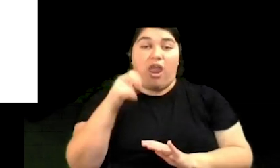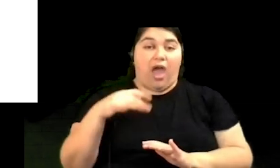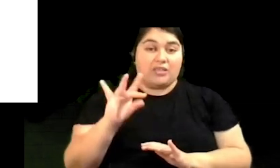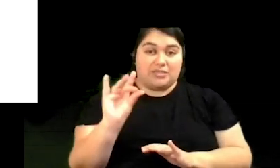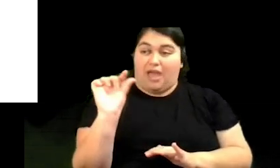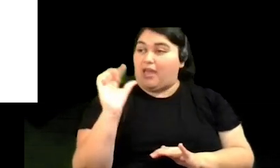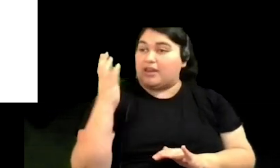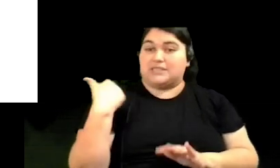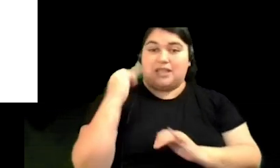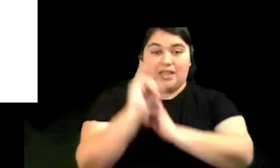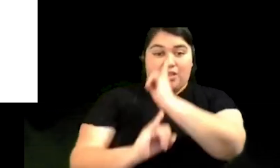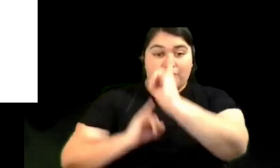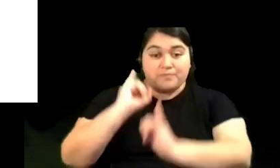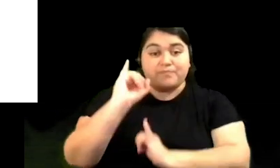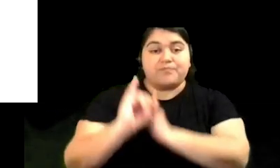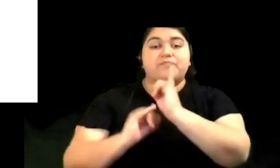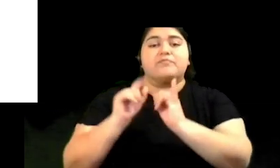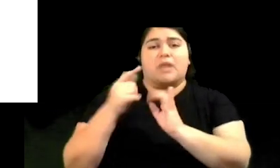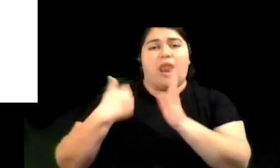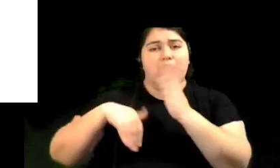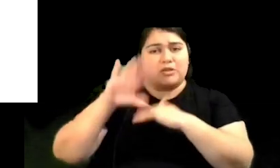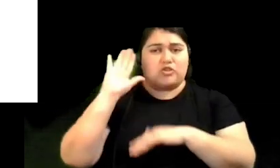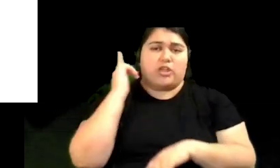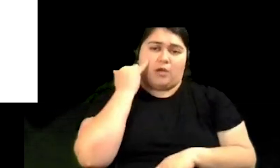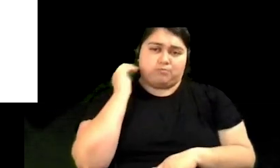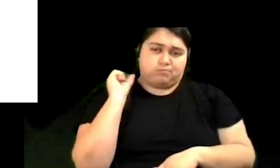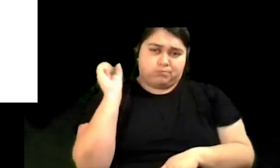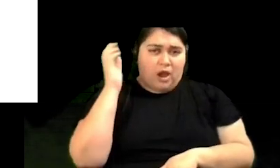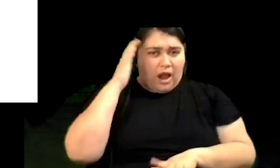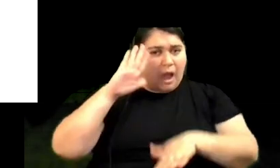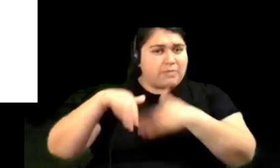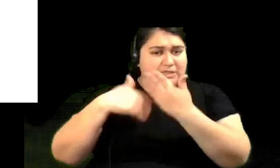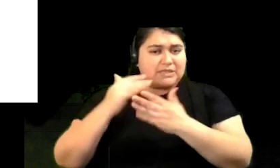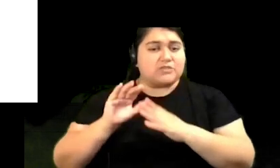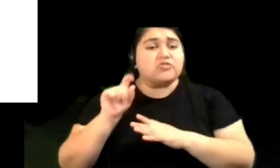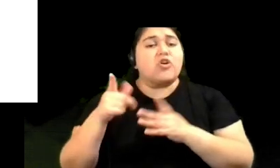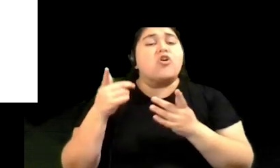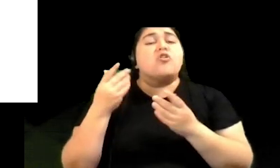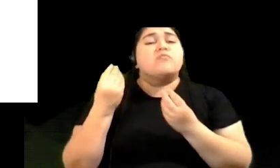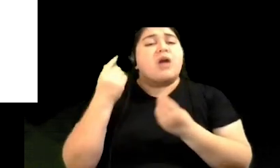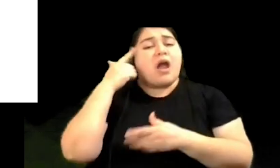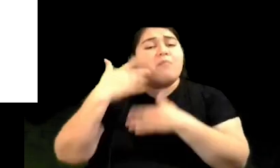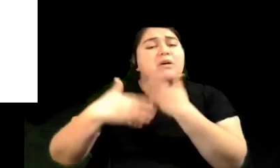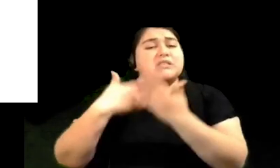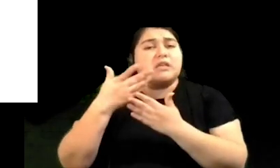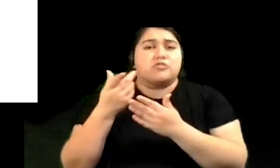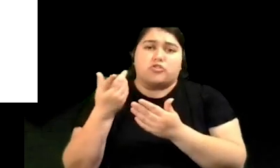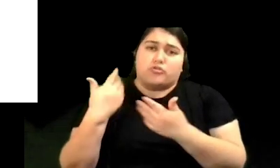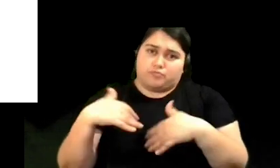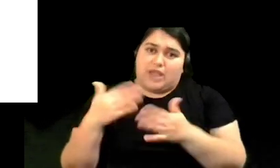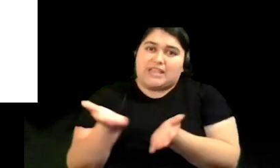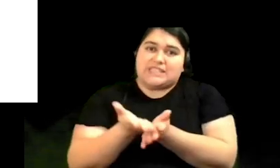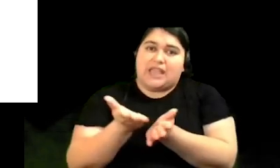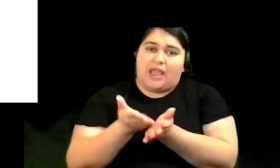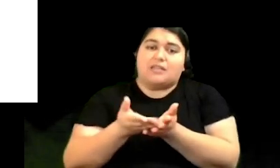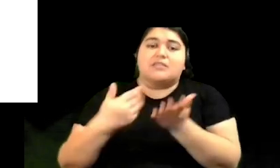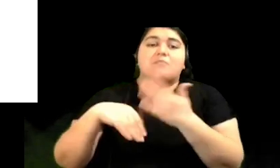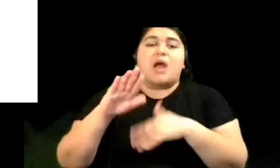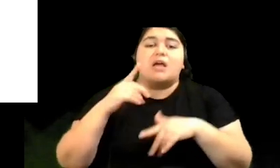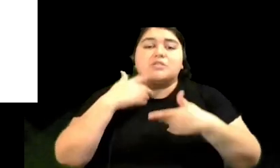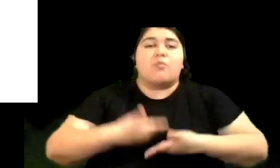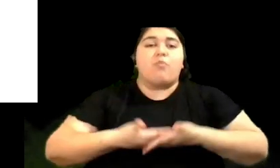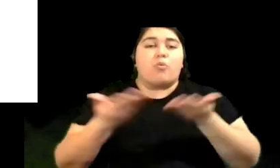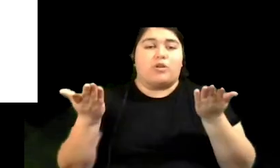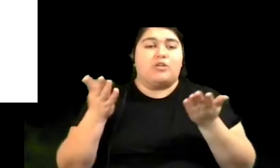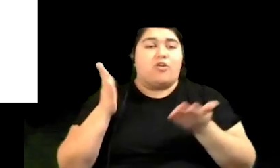creo que la mayoría la hemos realizado, que es un sistema de capacitación muy exigente de funcionarios públicos en materia